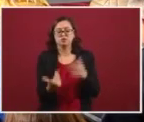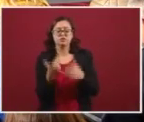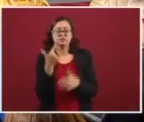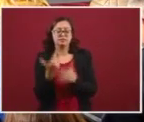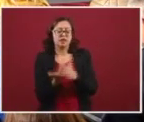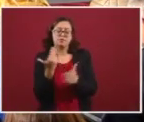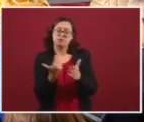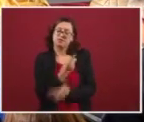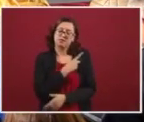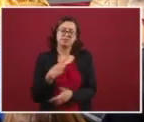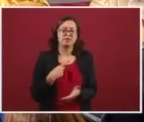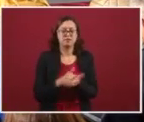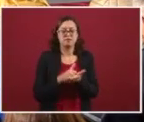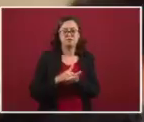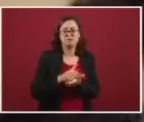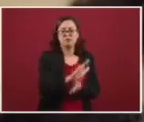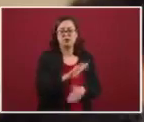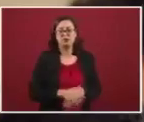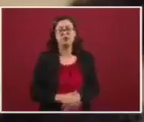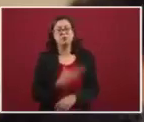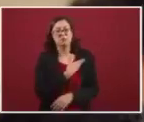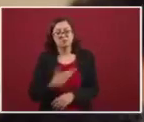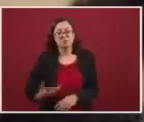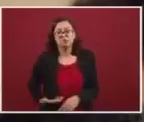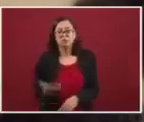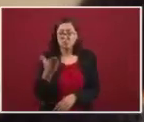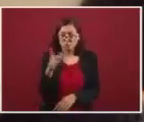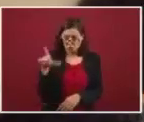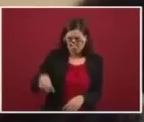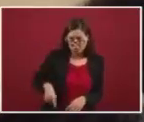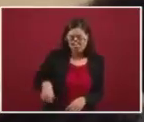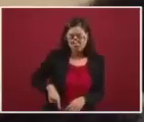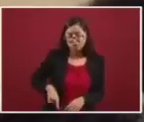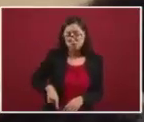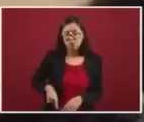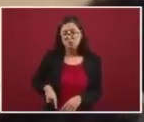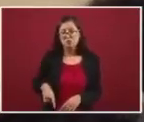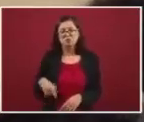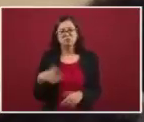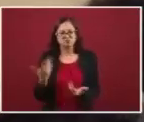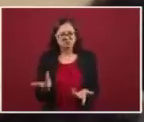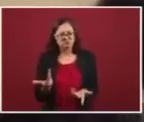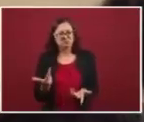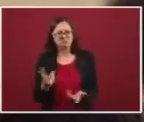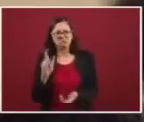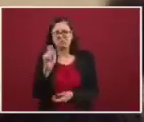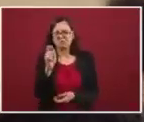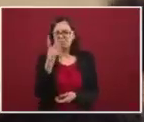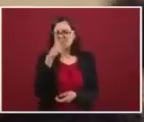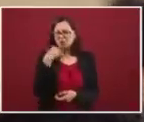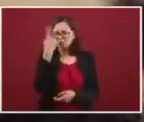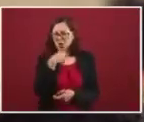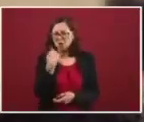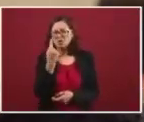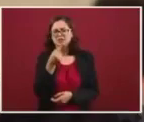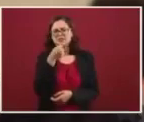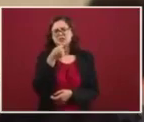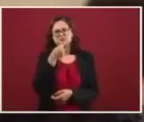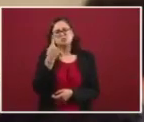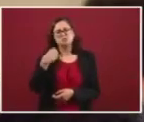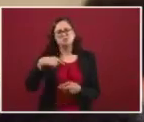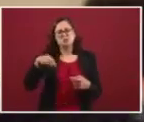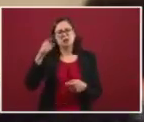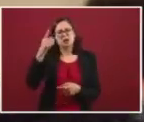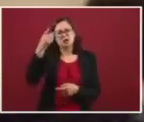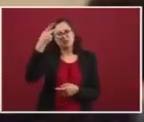mañana. Mi pregunta es, señor presidente, si en su gobierno hará centros de atención 24 horas para niños con parálisis cerebral